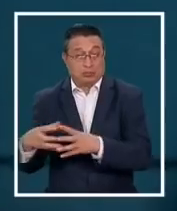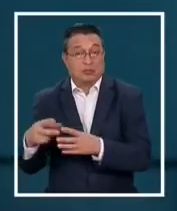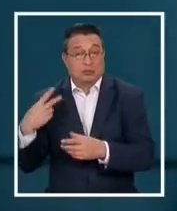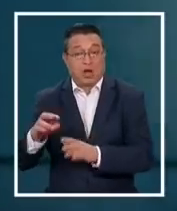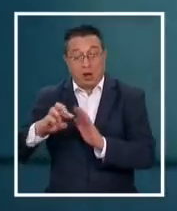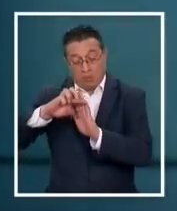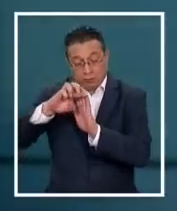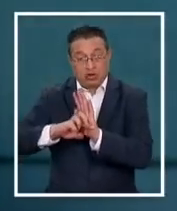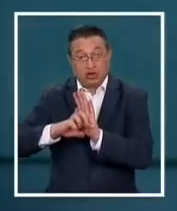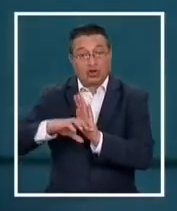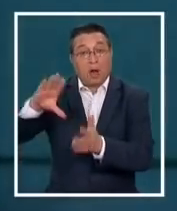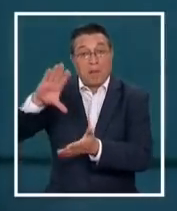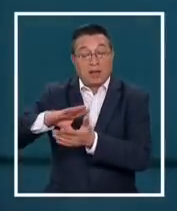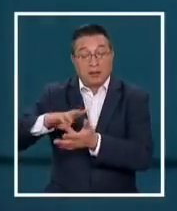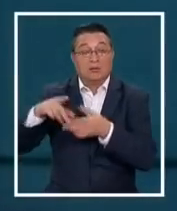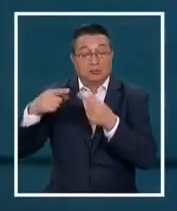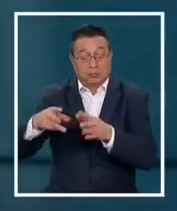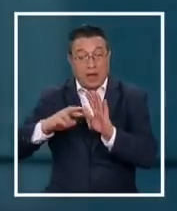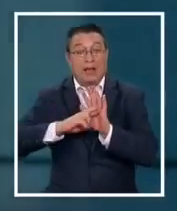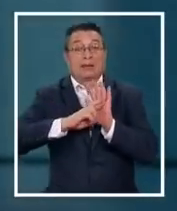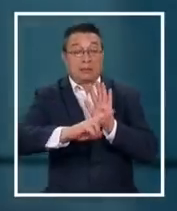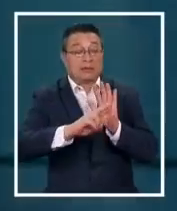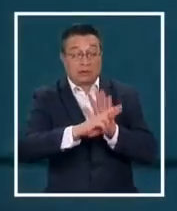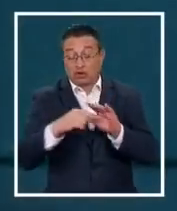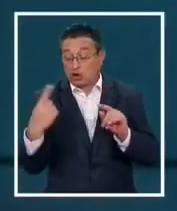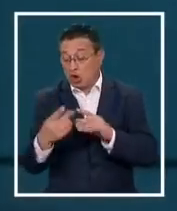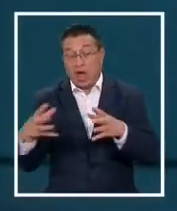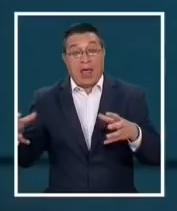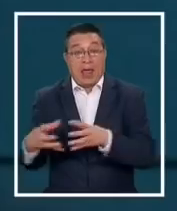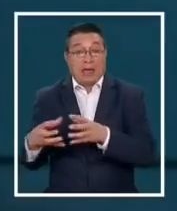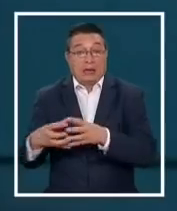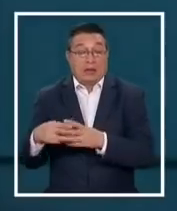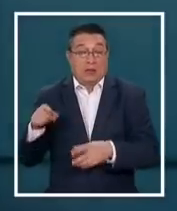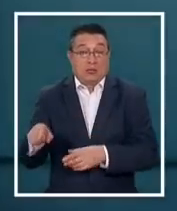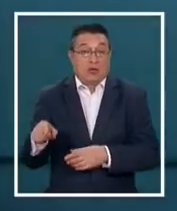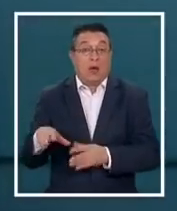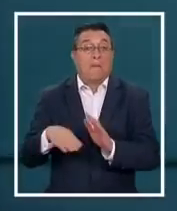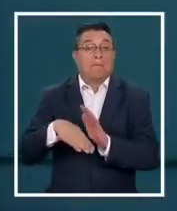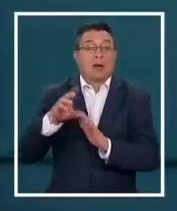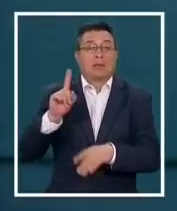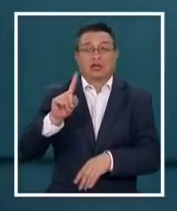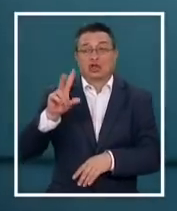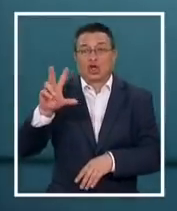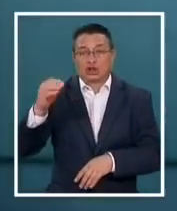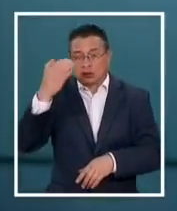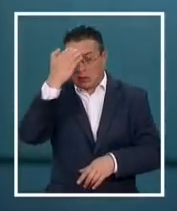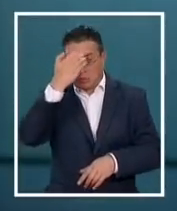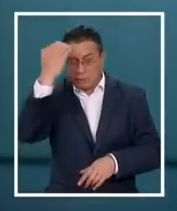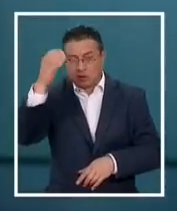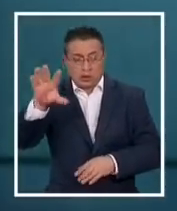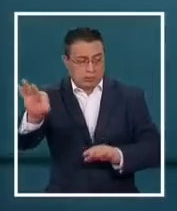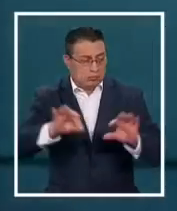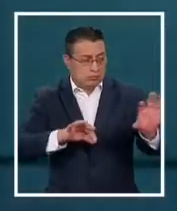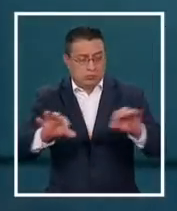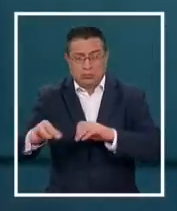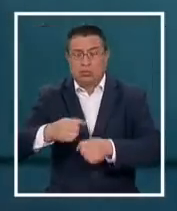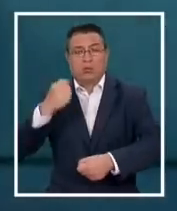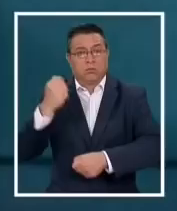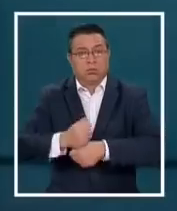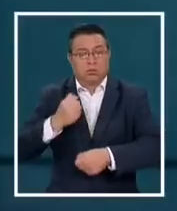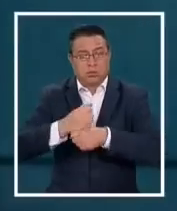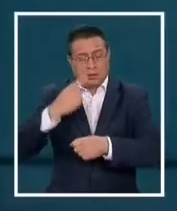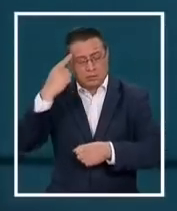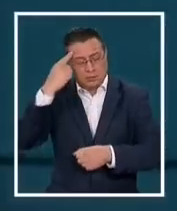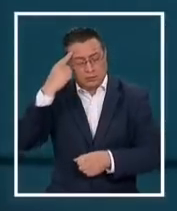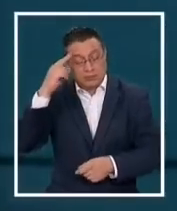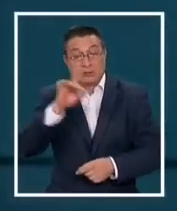un proyecto de país que está representando a propósito de todo el equipo que hoy día presentó, que son más de 180 profesionales que están dispuestos a